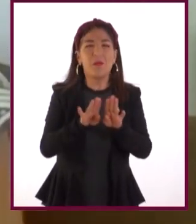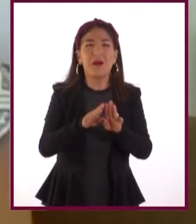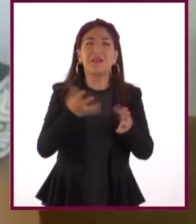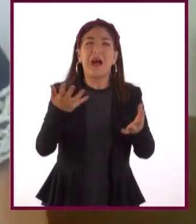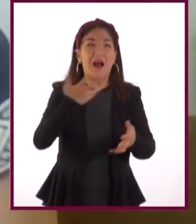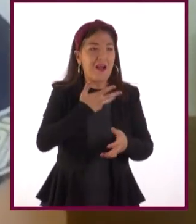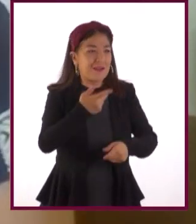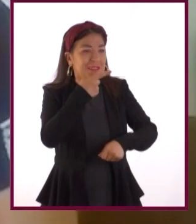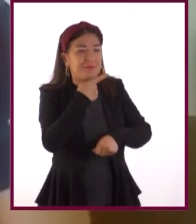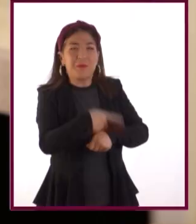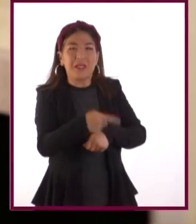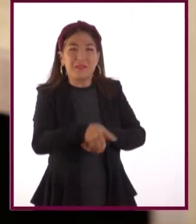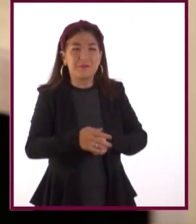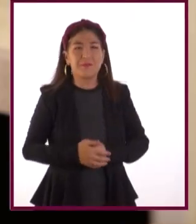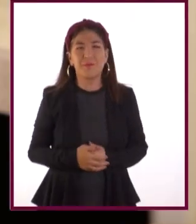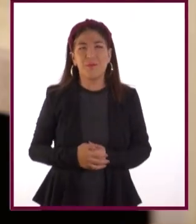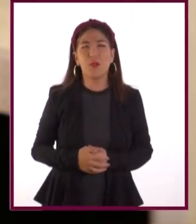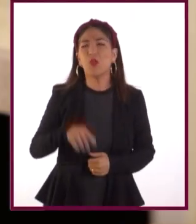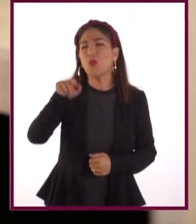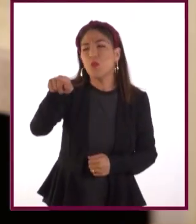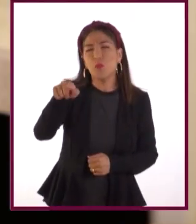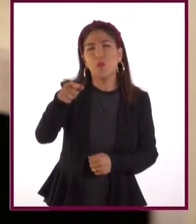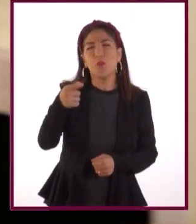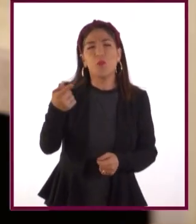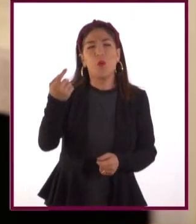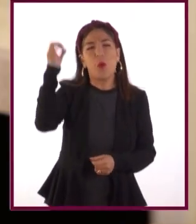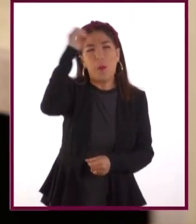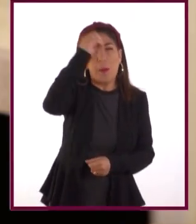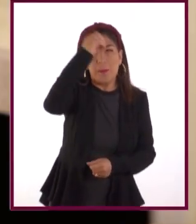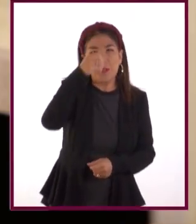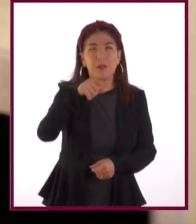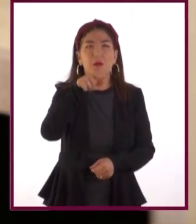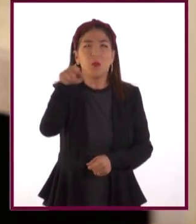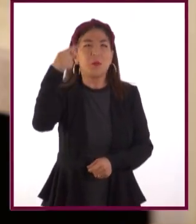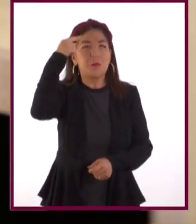esta expresión alterada. ¿Qué futuro encuentras tú para la